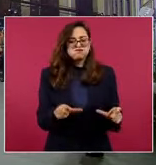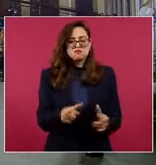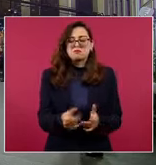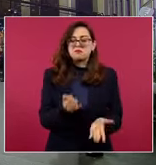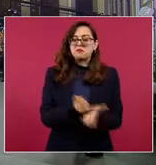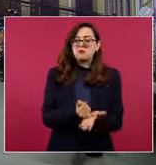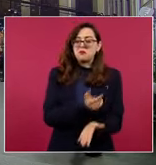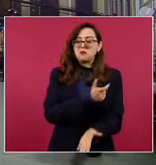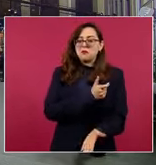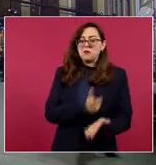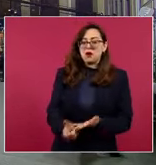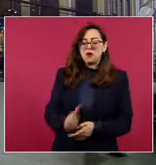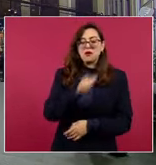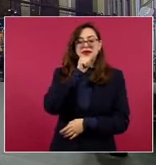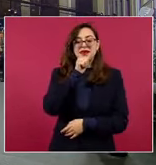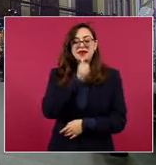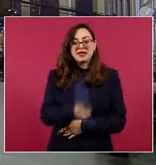a 10 mil millones.